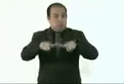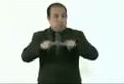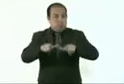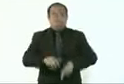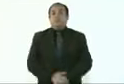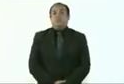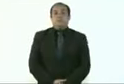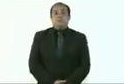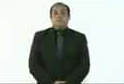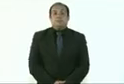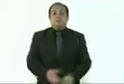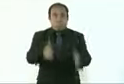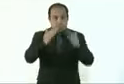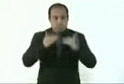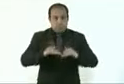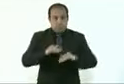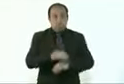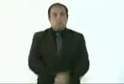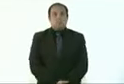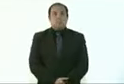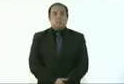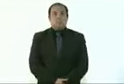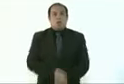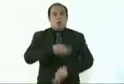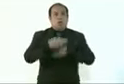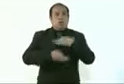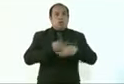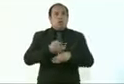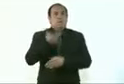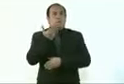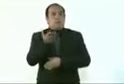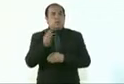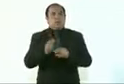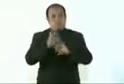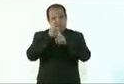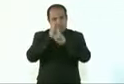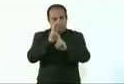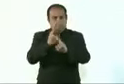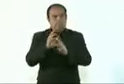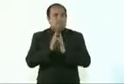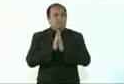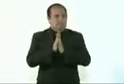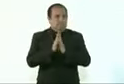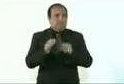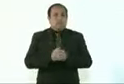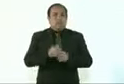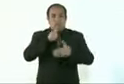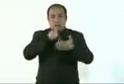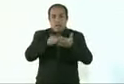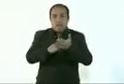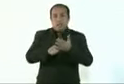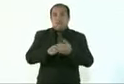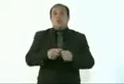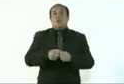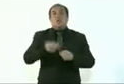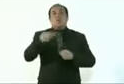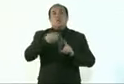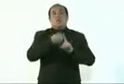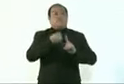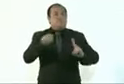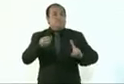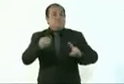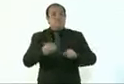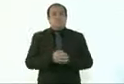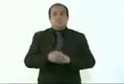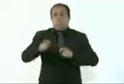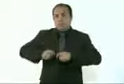mivacuna.salud.gov.mx. Siguiente. En todos estos casos, les pedimos que respeten en medida de lo posible la letra del apellido. Aquí le pasaré